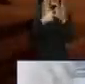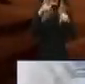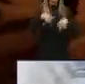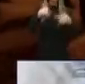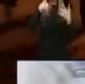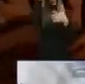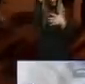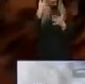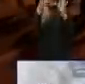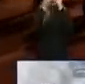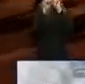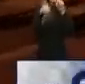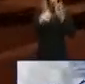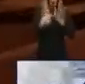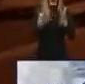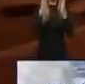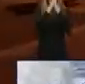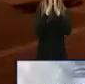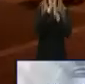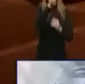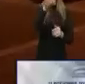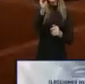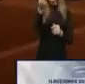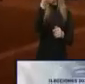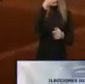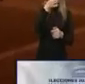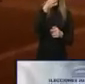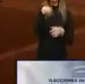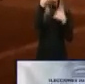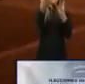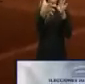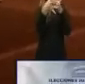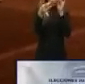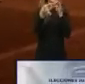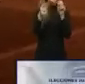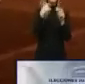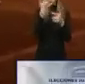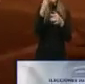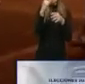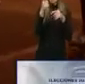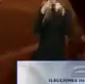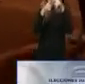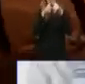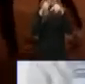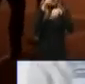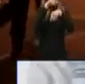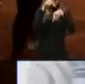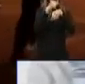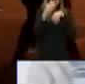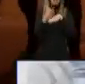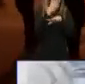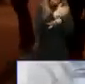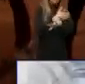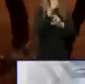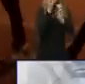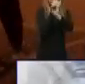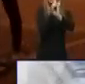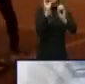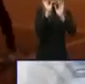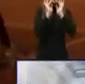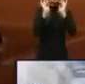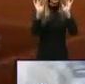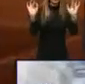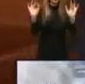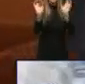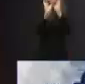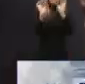Domingo 20 de agosto. Te cuento que hace una media hora aproximadamente no había bulla acá en la zona 10 del obelisco,